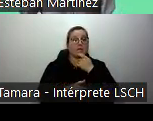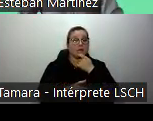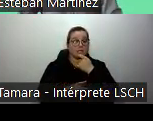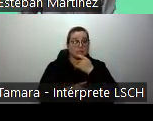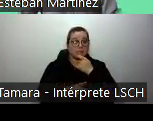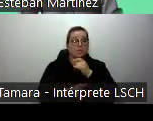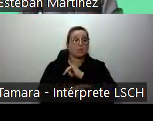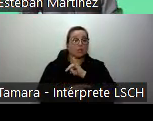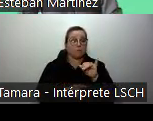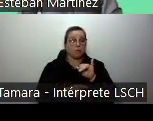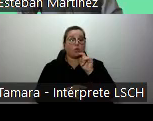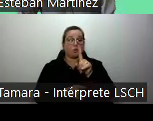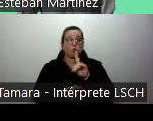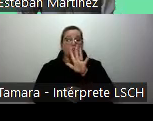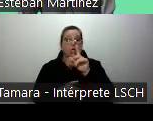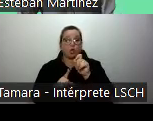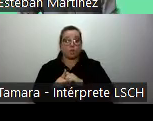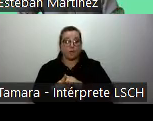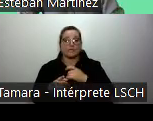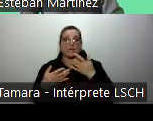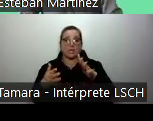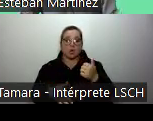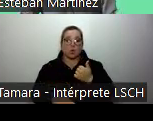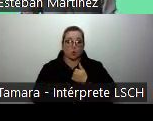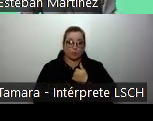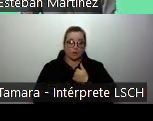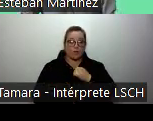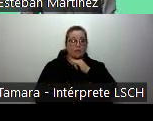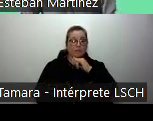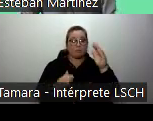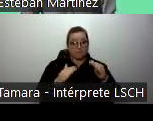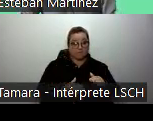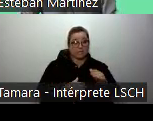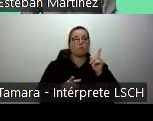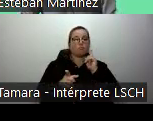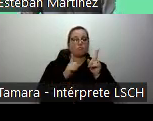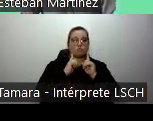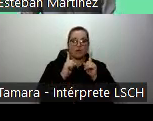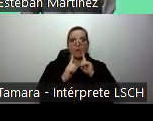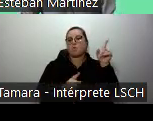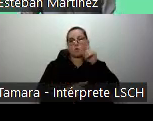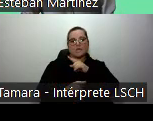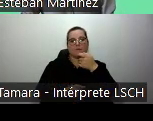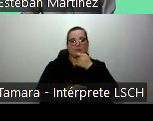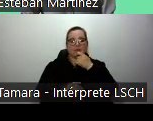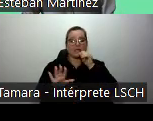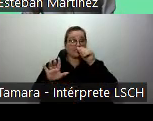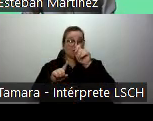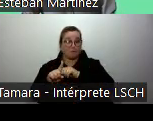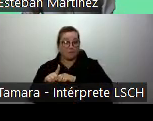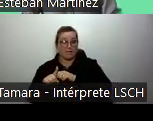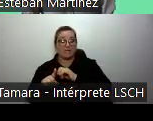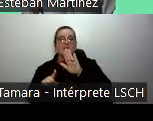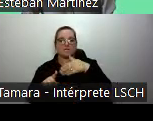donde finalmente en estos 5co meses ya cumplimos con los se meses y ahí rindes Tu prueba de inglés en el sexto mes ahí lo puedes